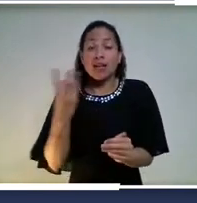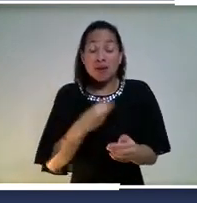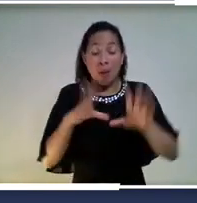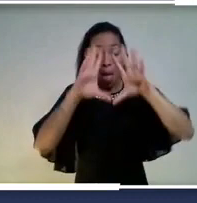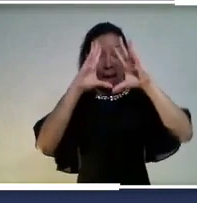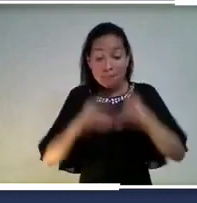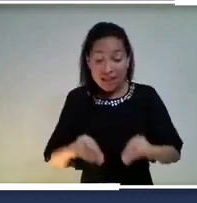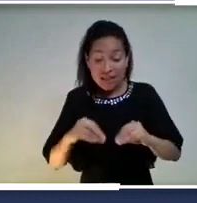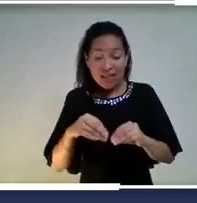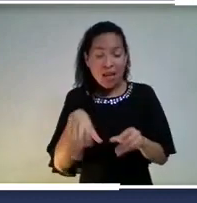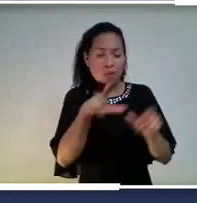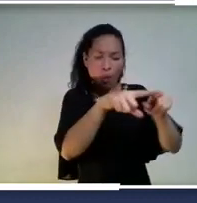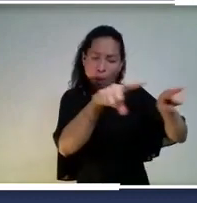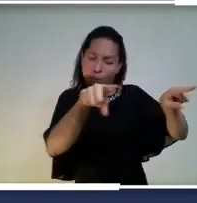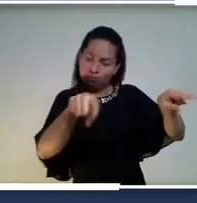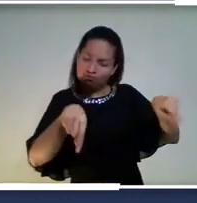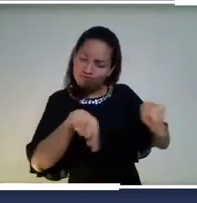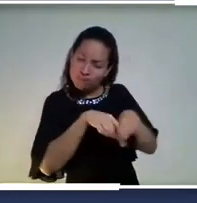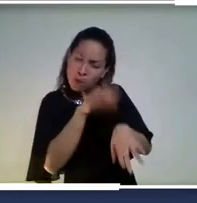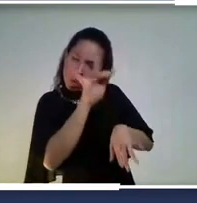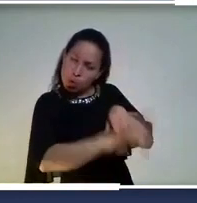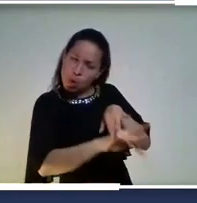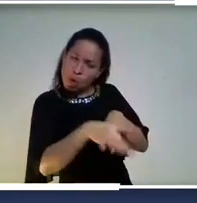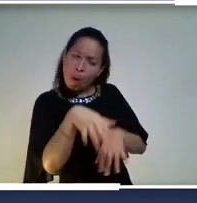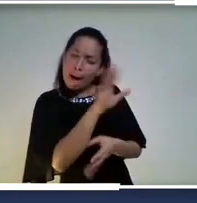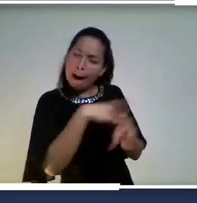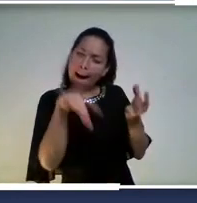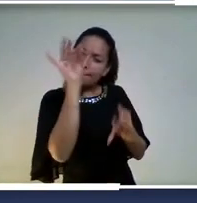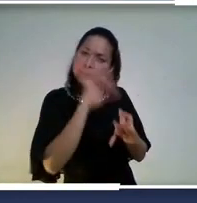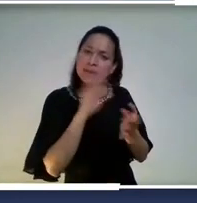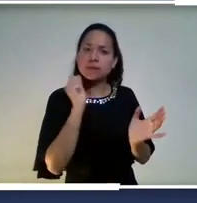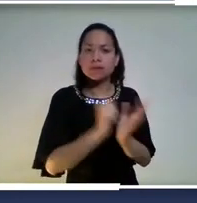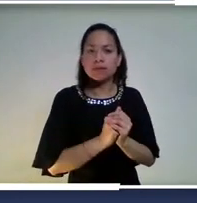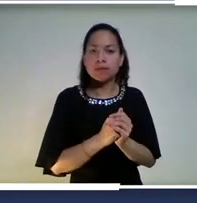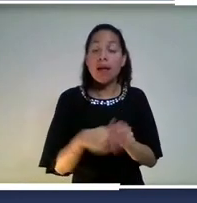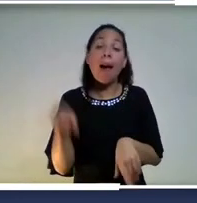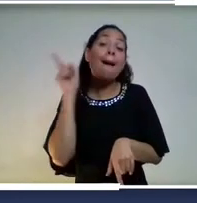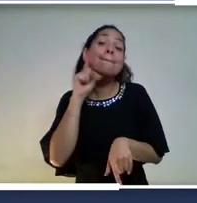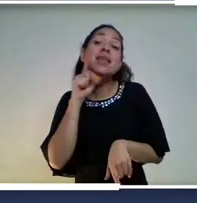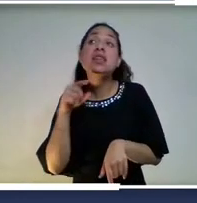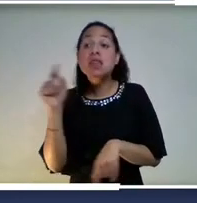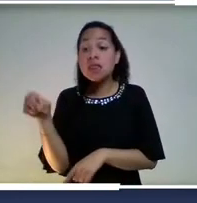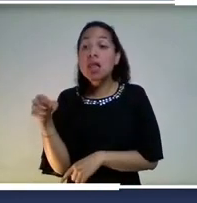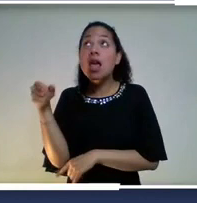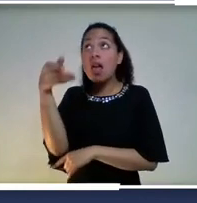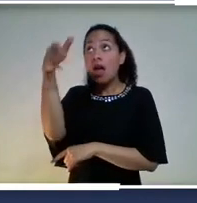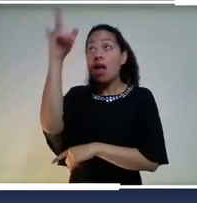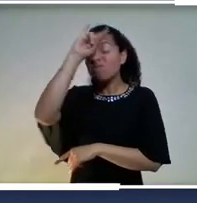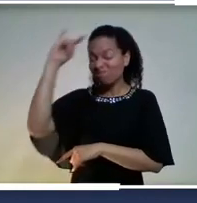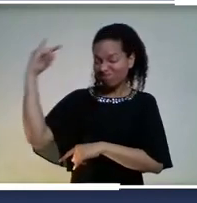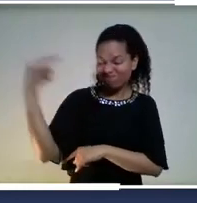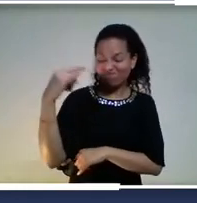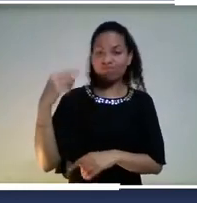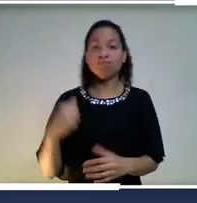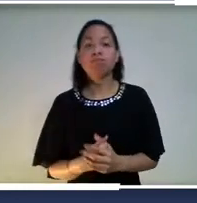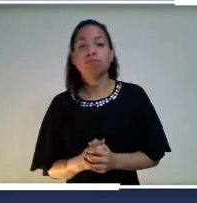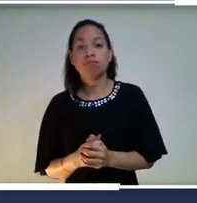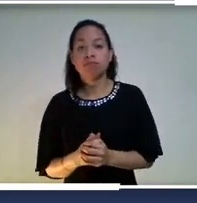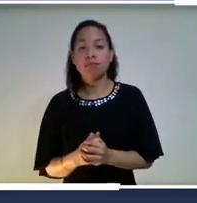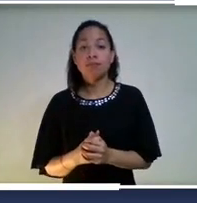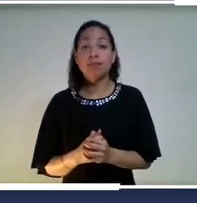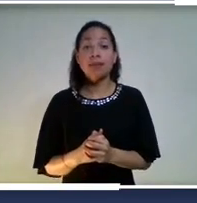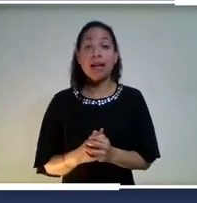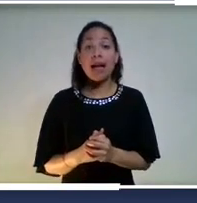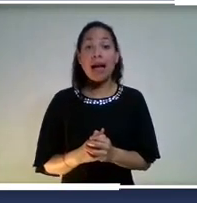miren lo que dice primero de los 615 el bienaventurado y solo soberano rey de reyes y señor de señores